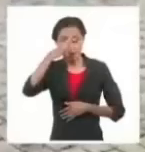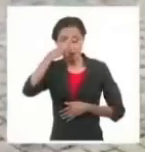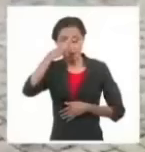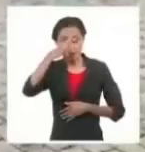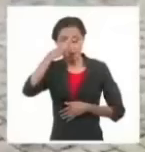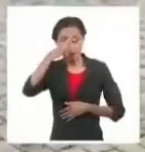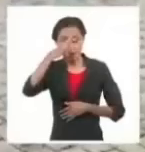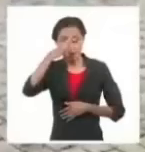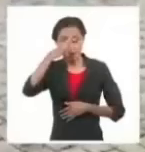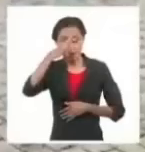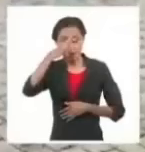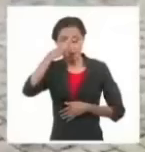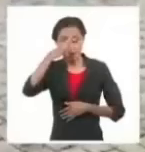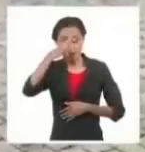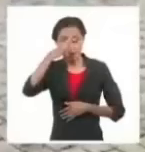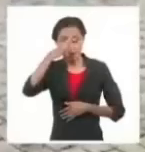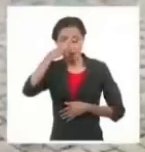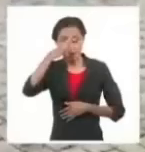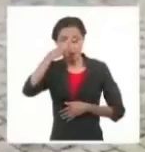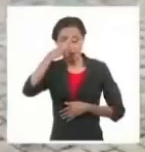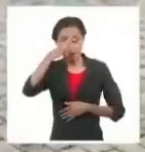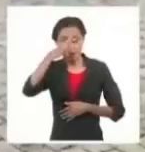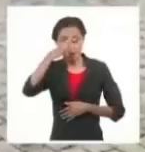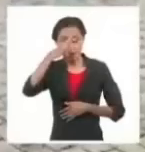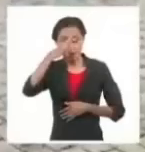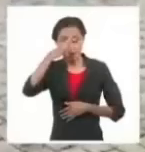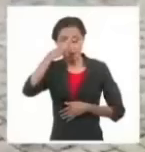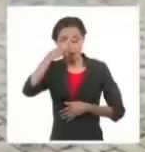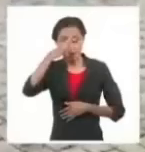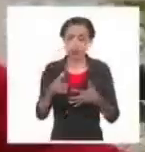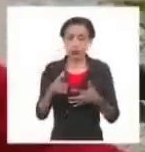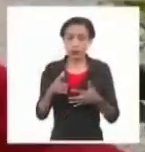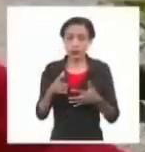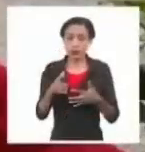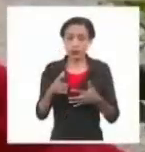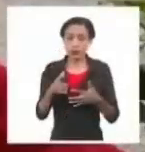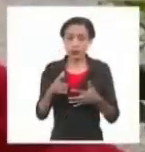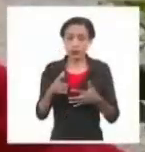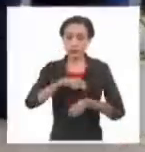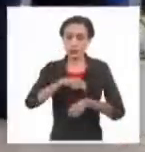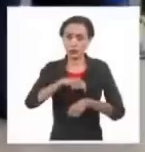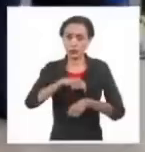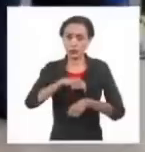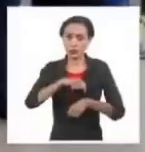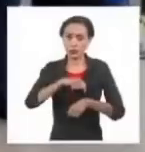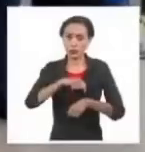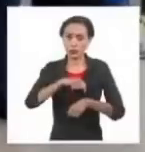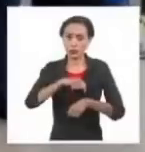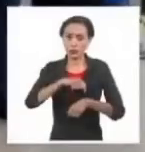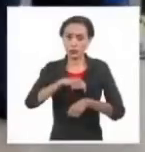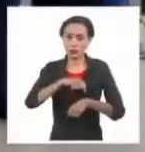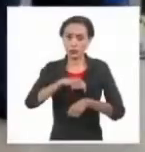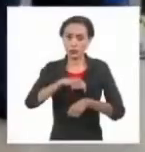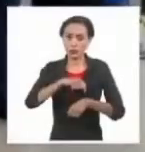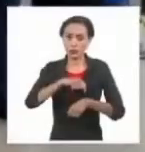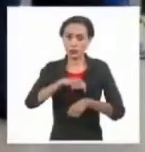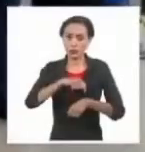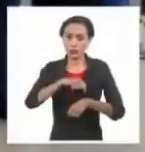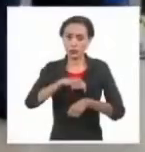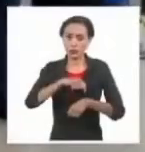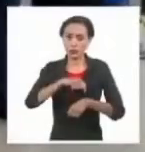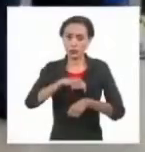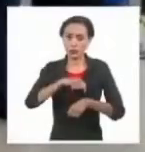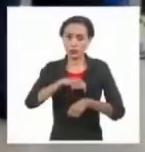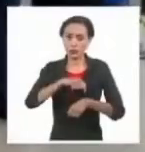un detalle importante mire a quien llevaron para allá milagros de sarga buena fe milagro raúl torre que para lo que ha quedado es para